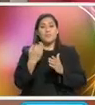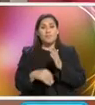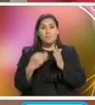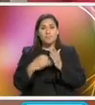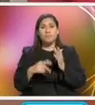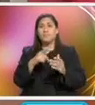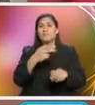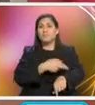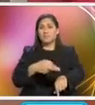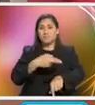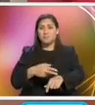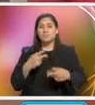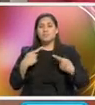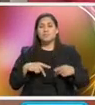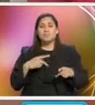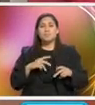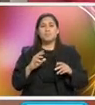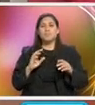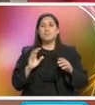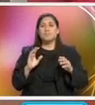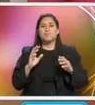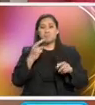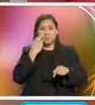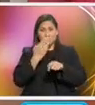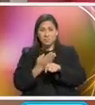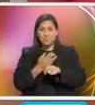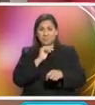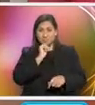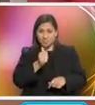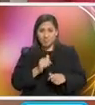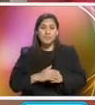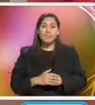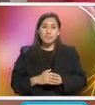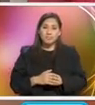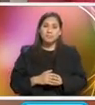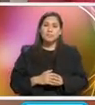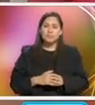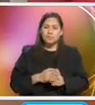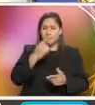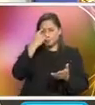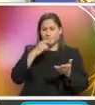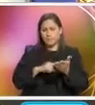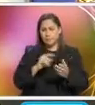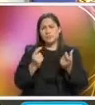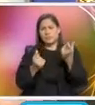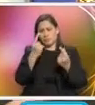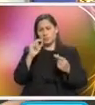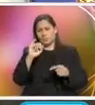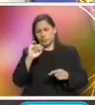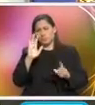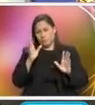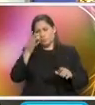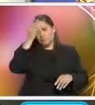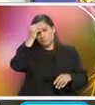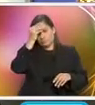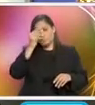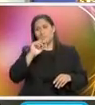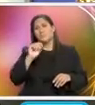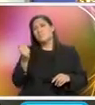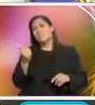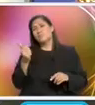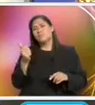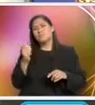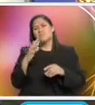de estas medidas? Hablando de la responsabilidad ciudadana. Yo creo que hay una parte que hemos aprendido y a